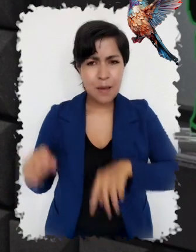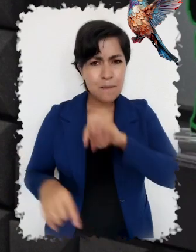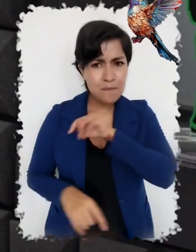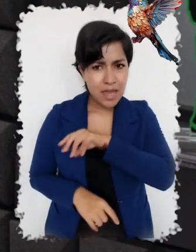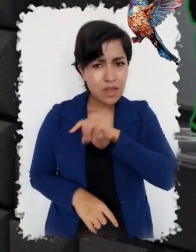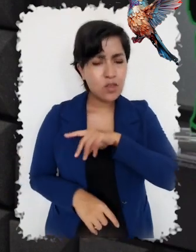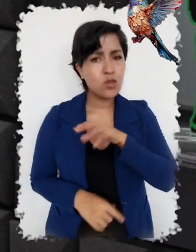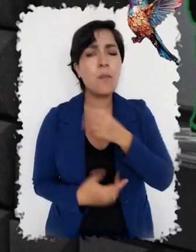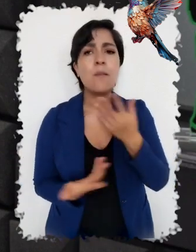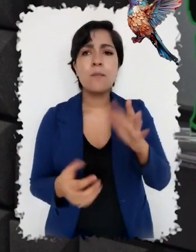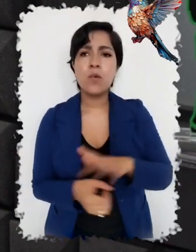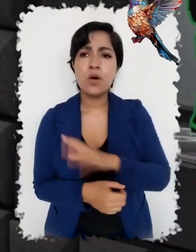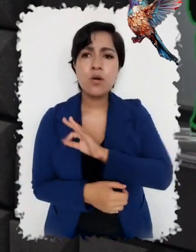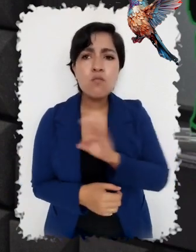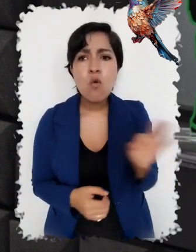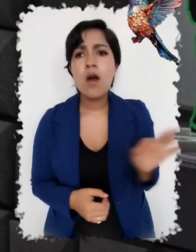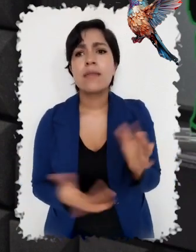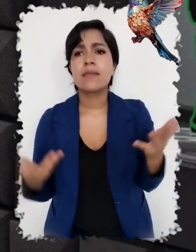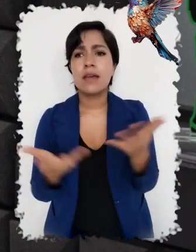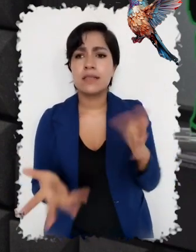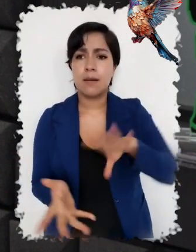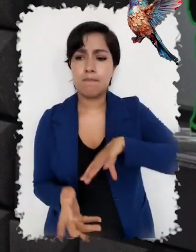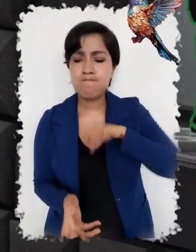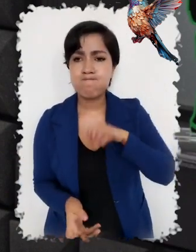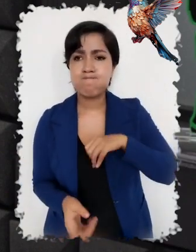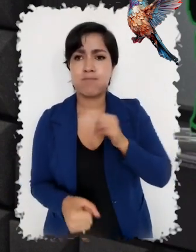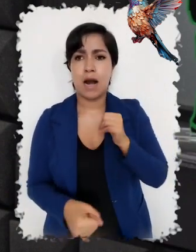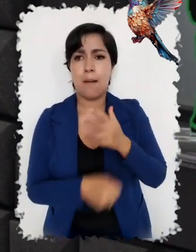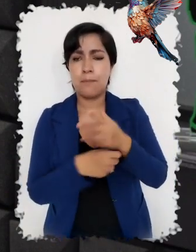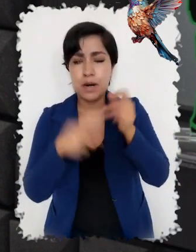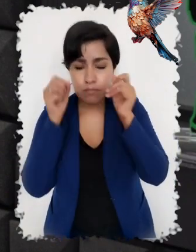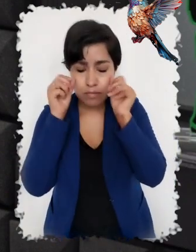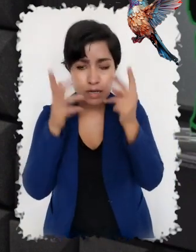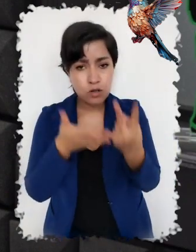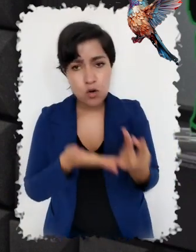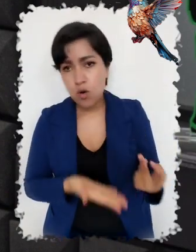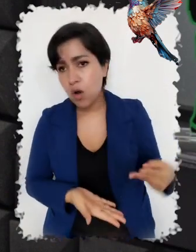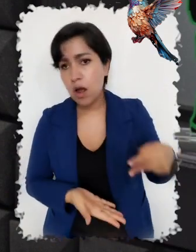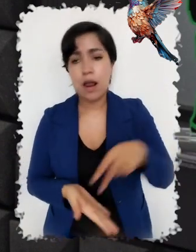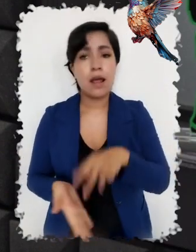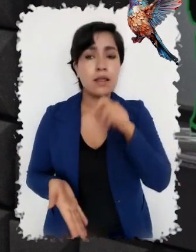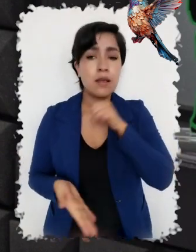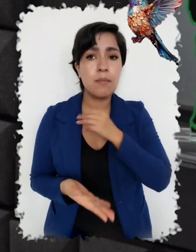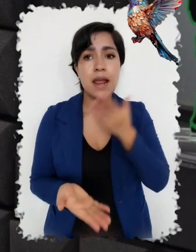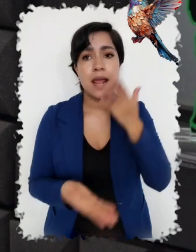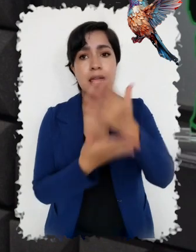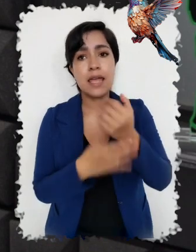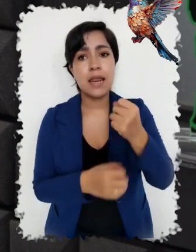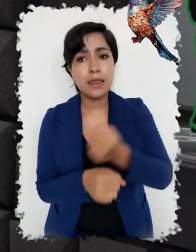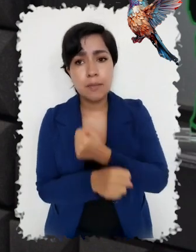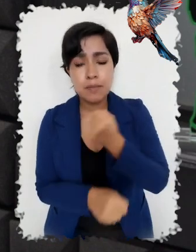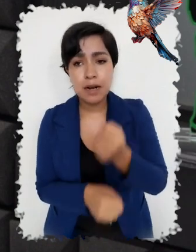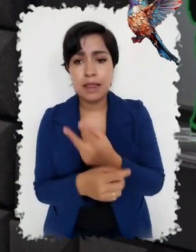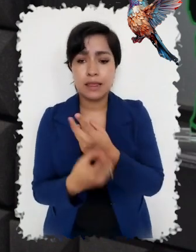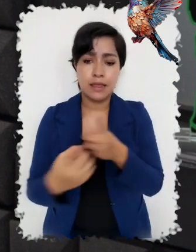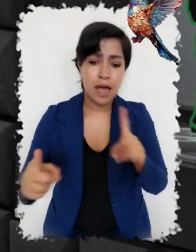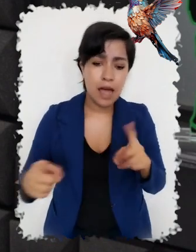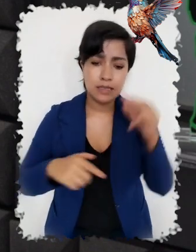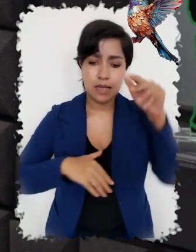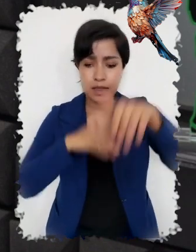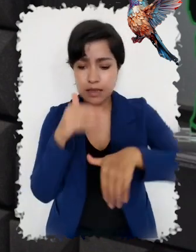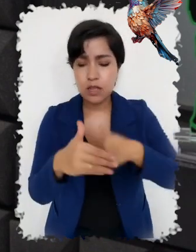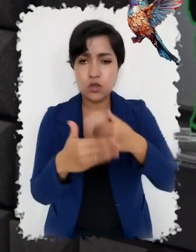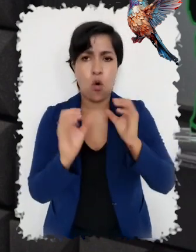que con esfuerzo levantándose temprano acudiendo a la escuela yendo a entrenar yendo a practicar la danza la natación o lo